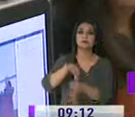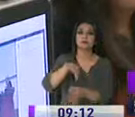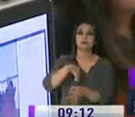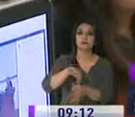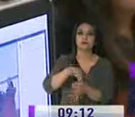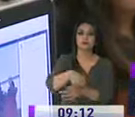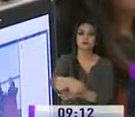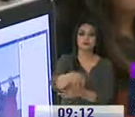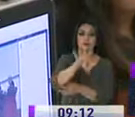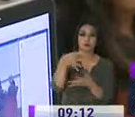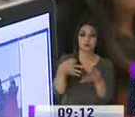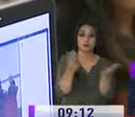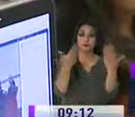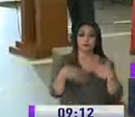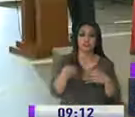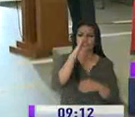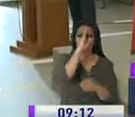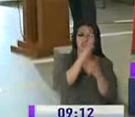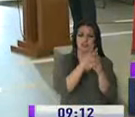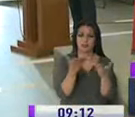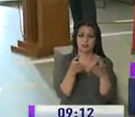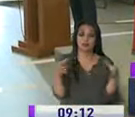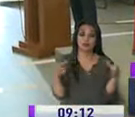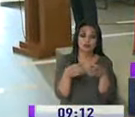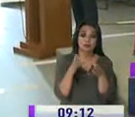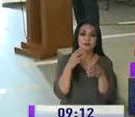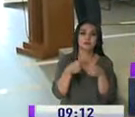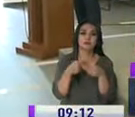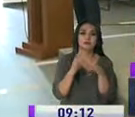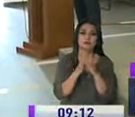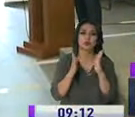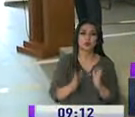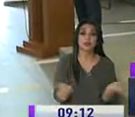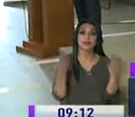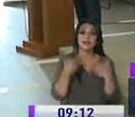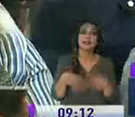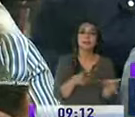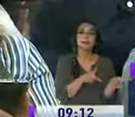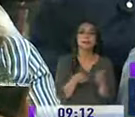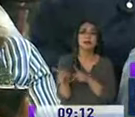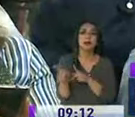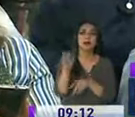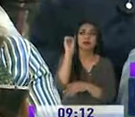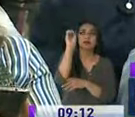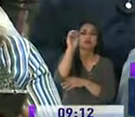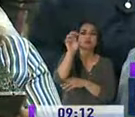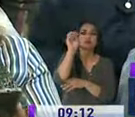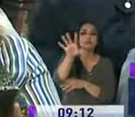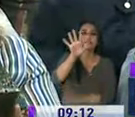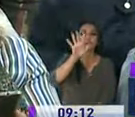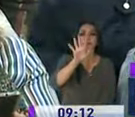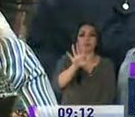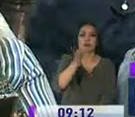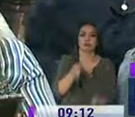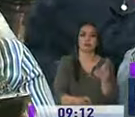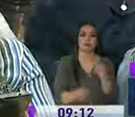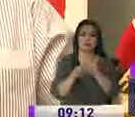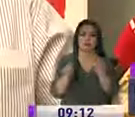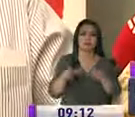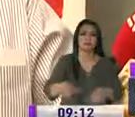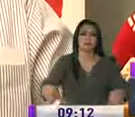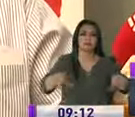popular de este 4 de febrero, la Corporación Participación Ciudadana ha desarrollado foros, 5 en total, en varios lugares del